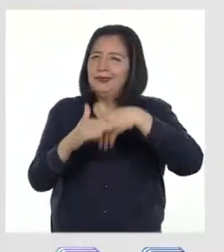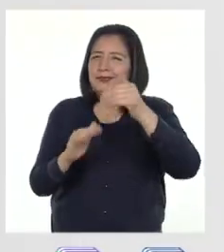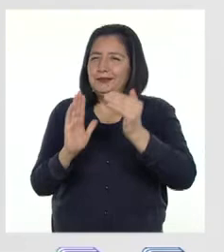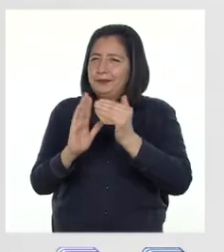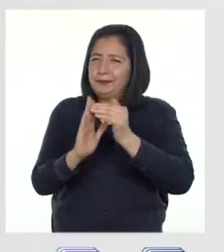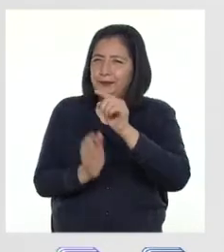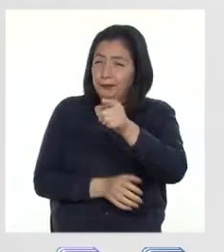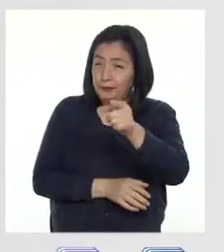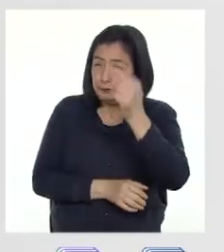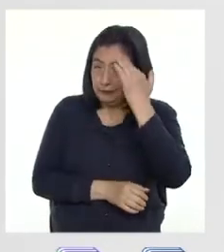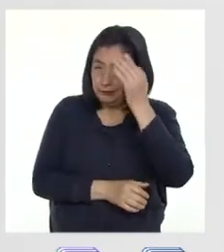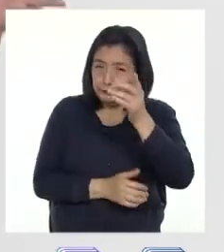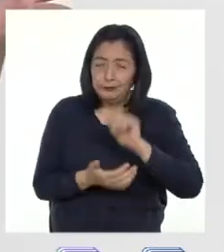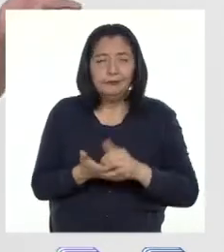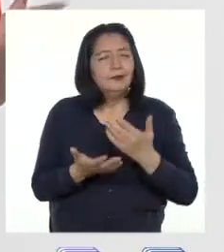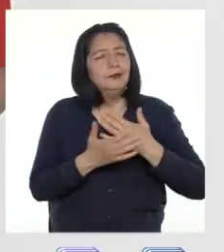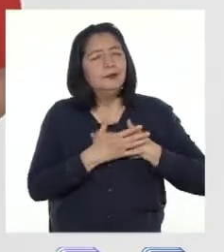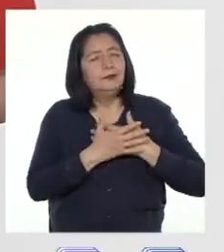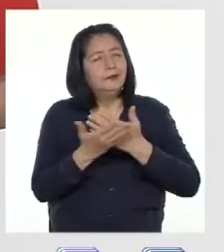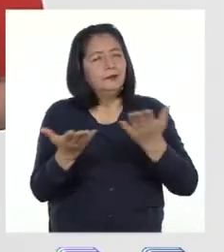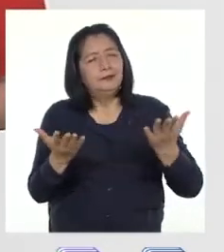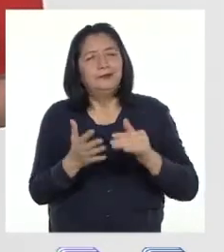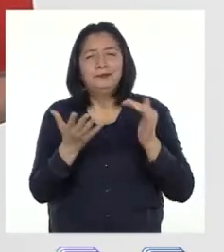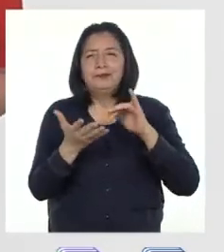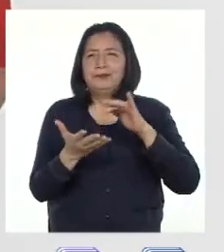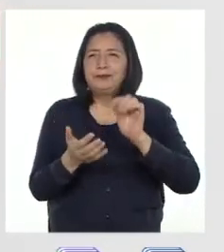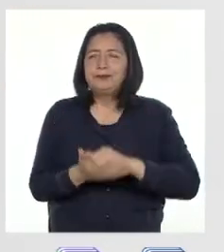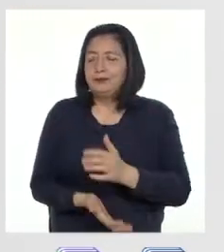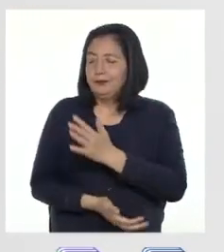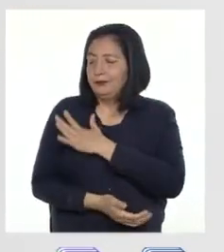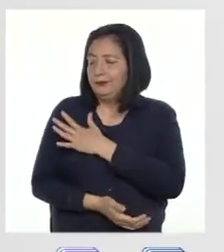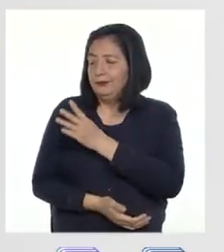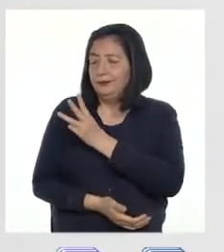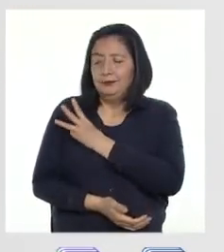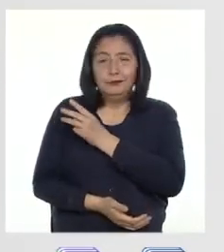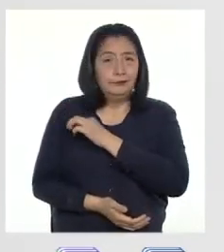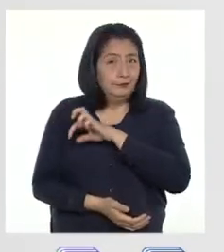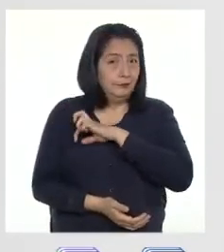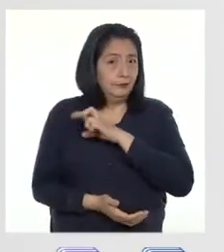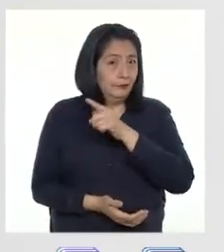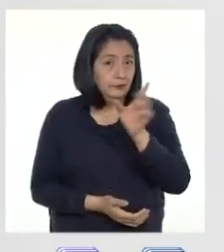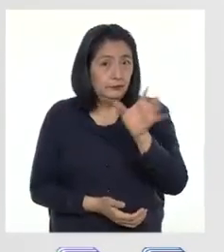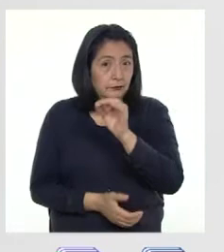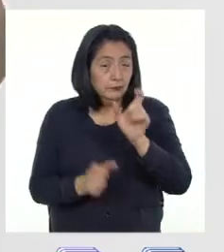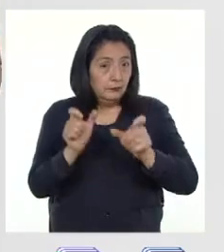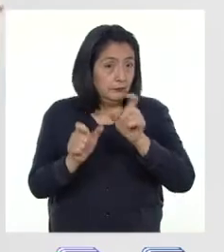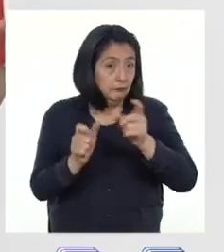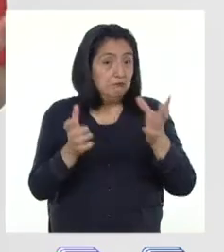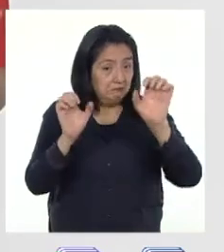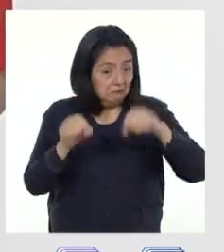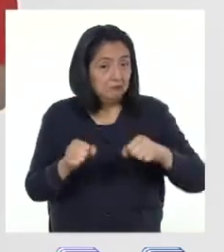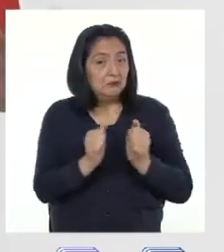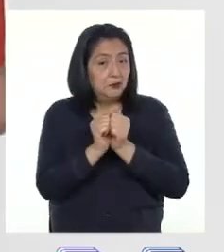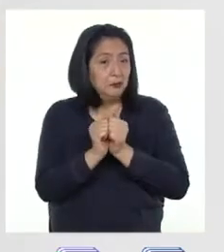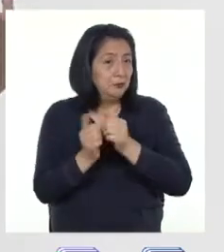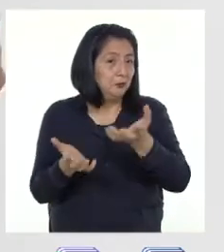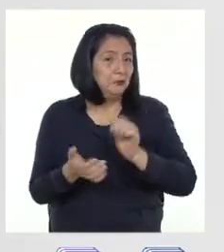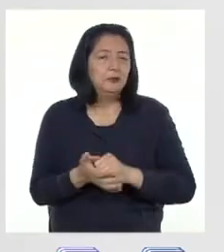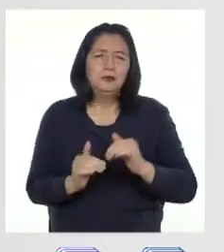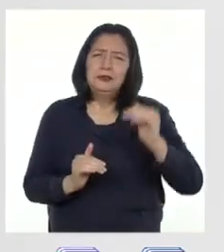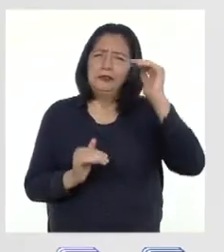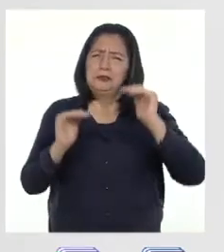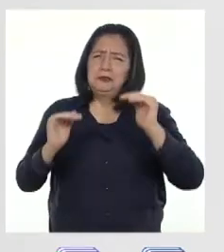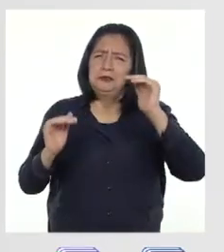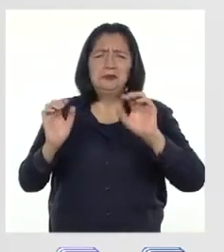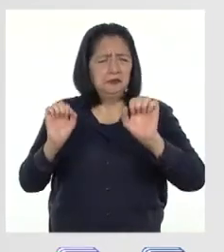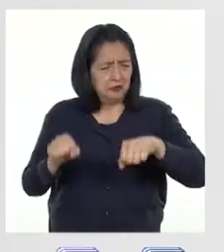Como saben, este programa está dirigido a nuestros queridos estudiantes de quinto y sexto grado de primaria, pero todas las personas que deseen pueden acompañarnos, grandes,